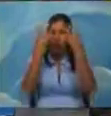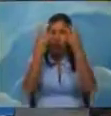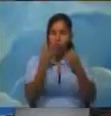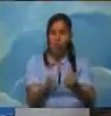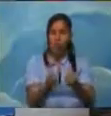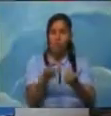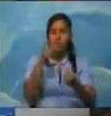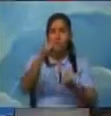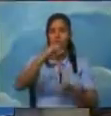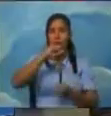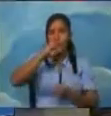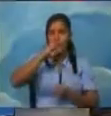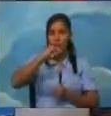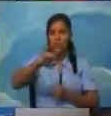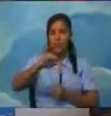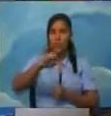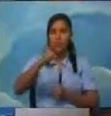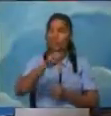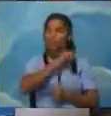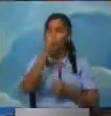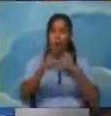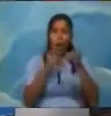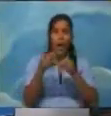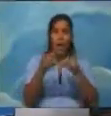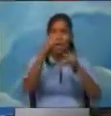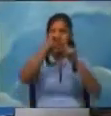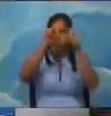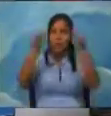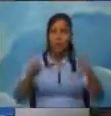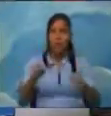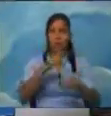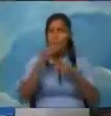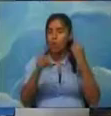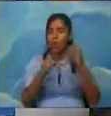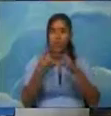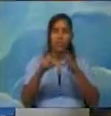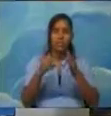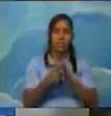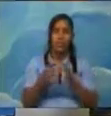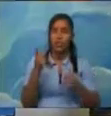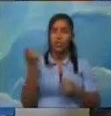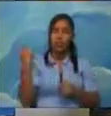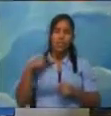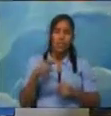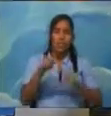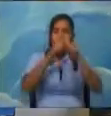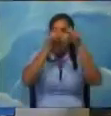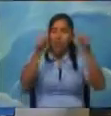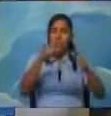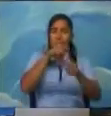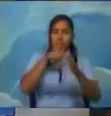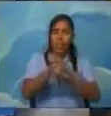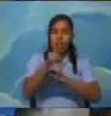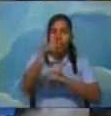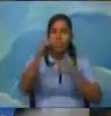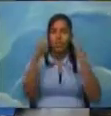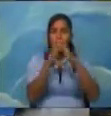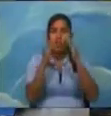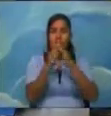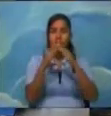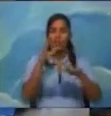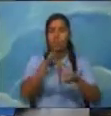y celoso. No hagan imágenes, no hagan estatuas, no tengan muñecos dentro de su casa,